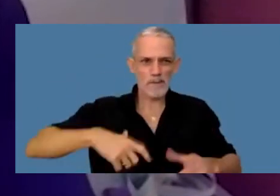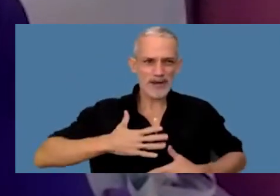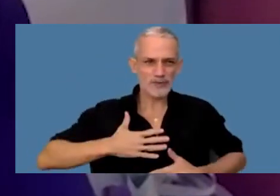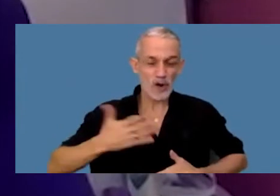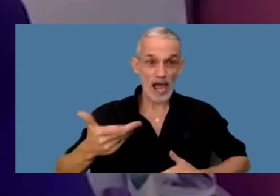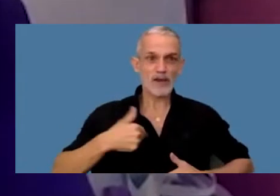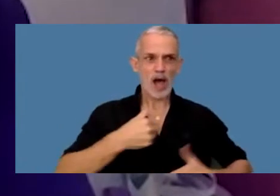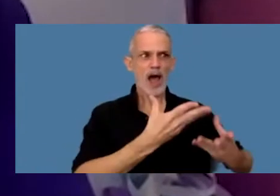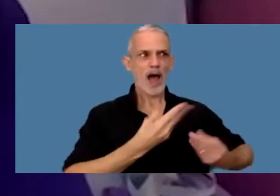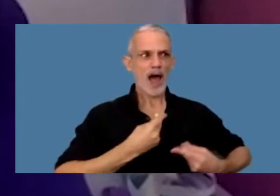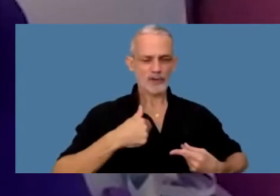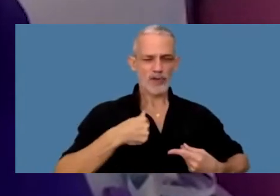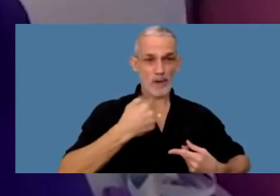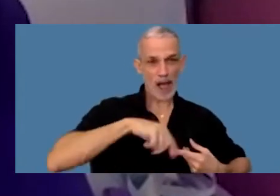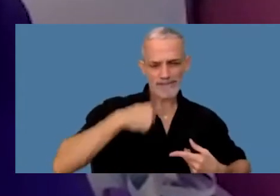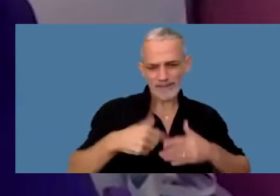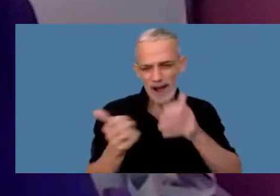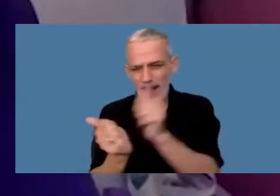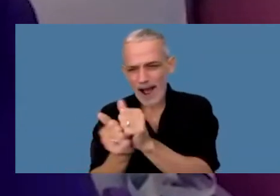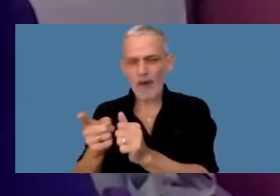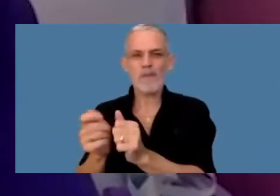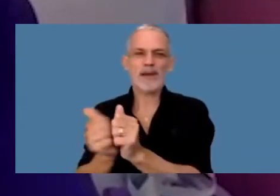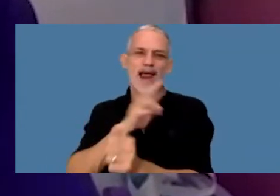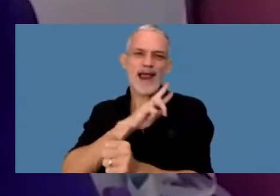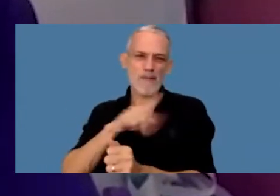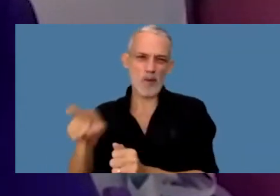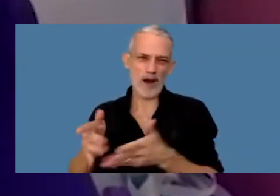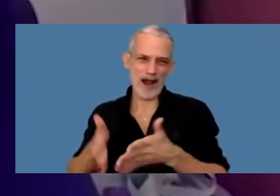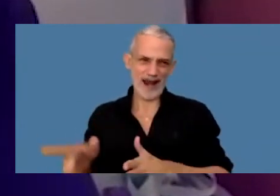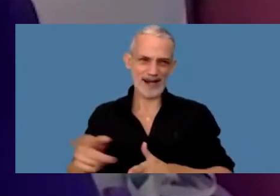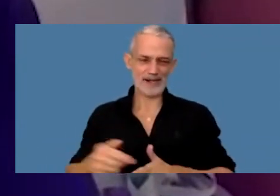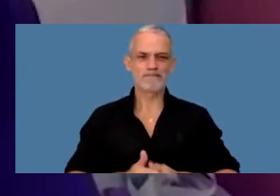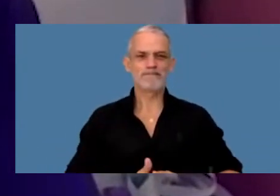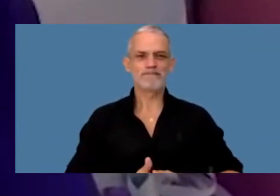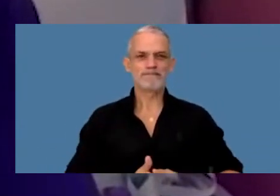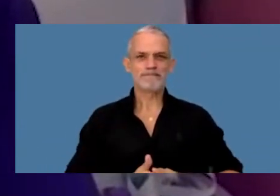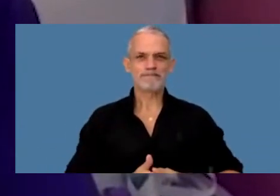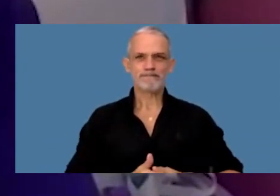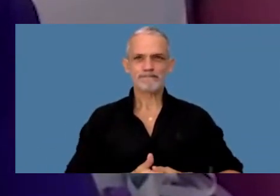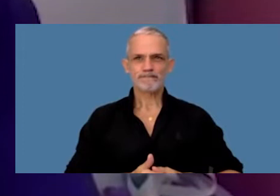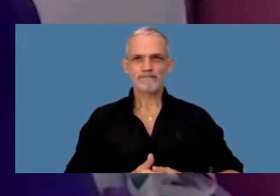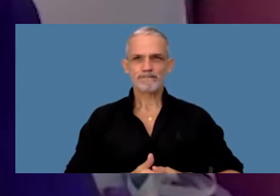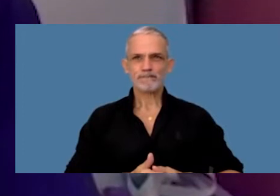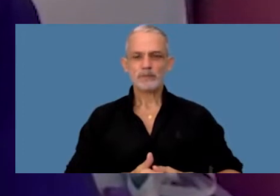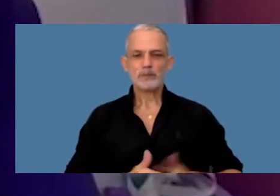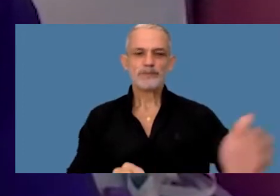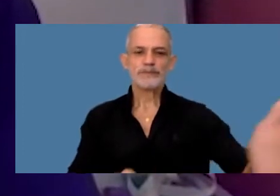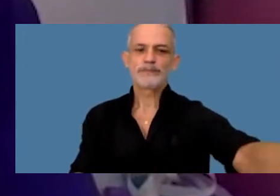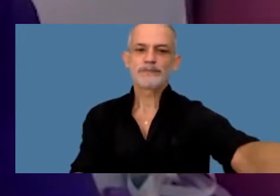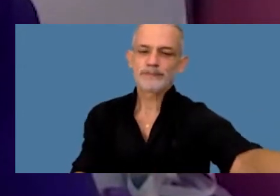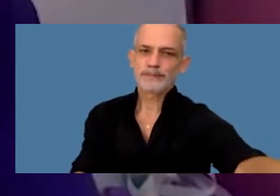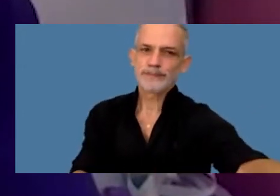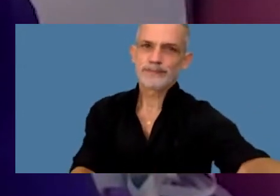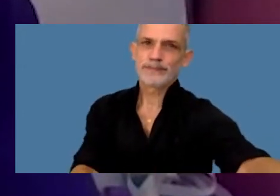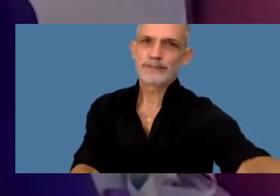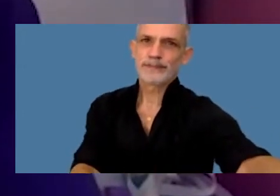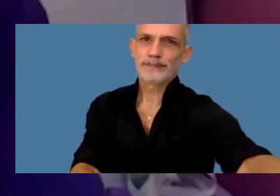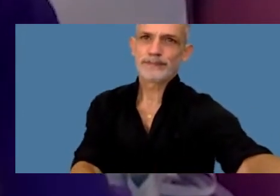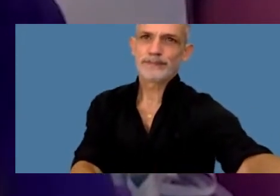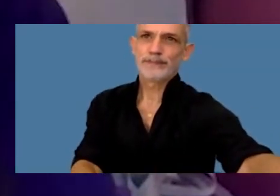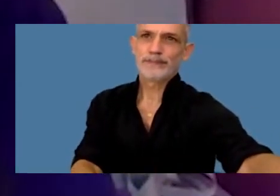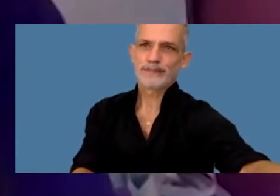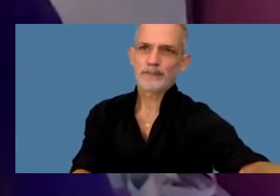Mira, yo creo que hay tantas definiciones de dula como dulas existen, porque todas hacemos cosas diferentes, me